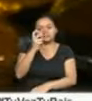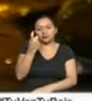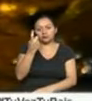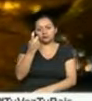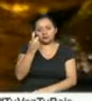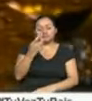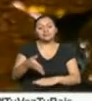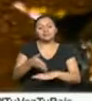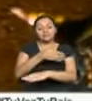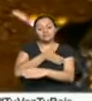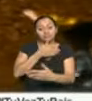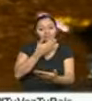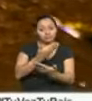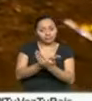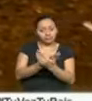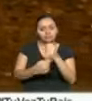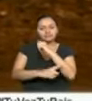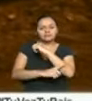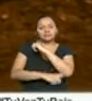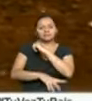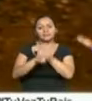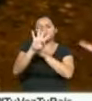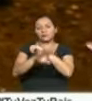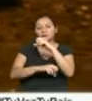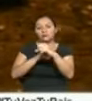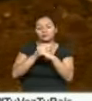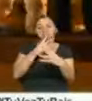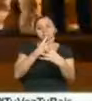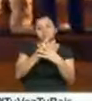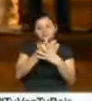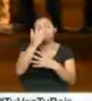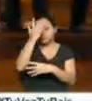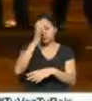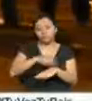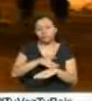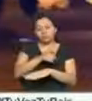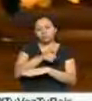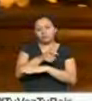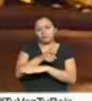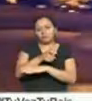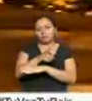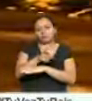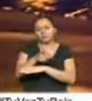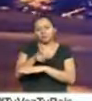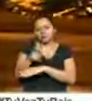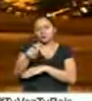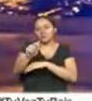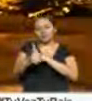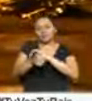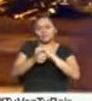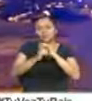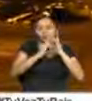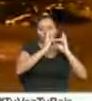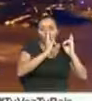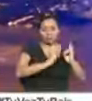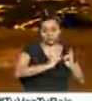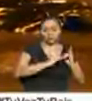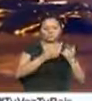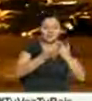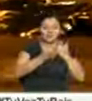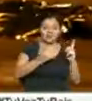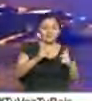de su arribo, fue sentenciado a 4 años de prisión por haber disparado en un campamento de refugiados. Y tras ser liberado